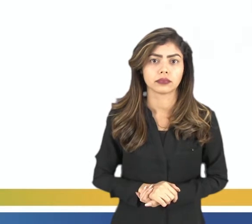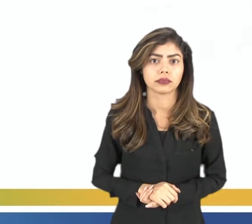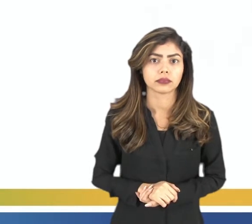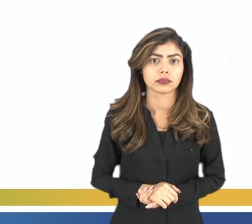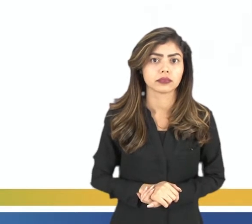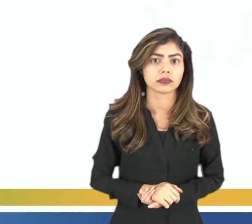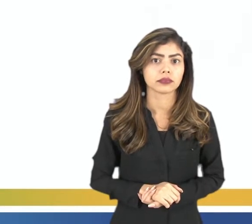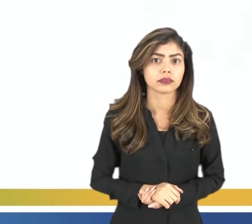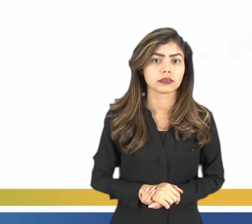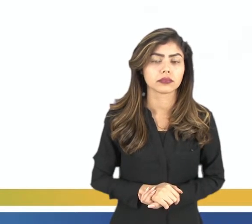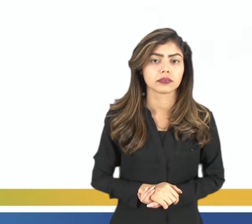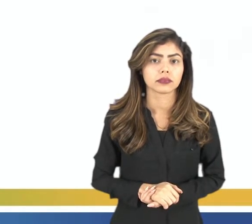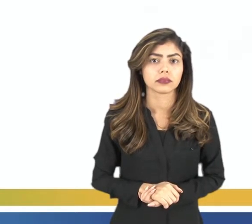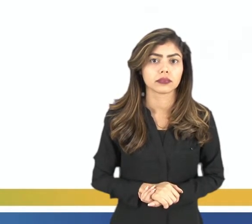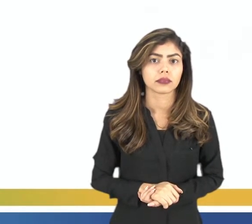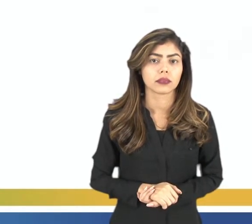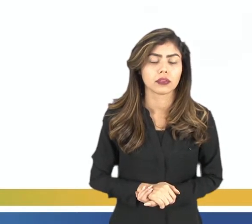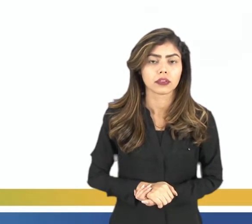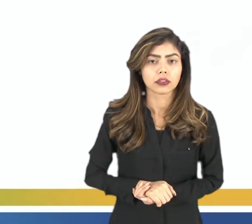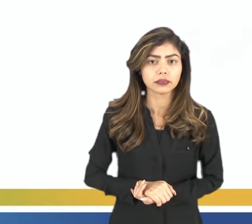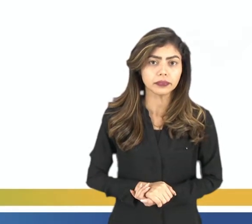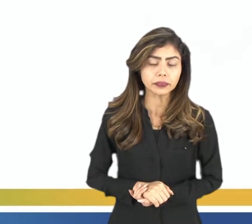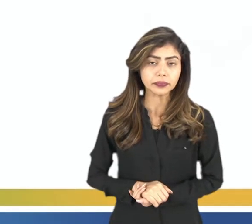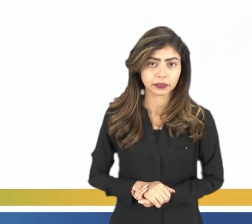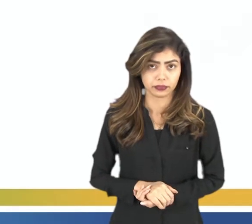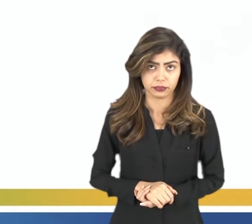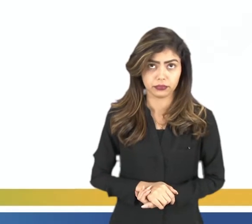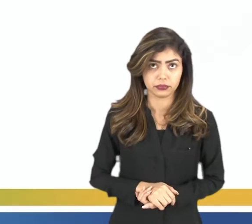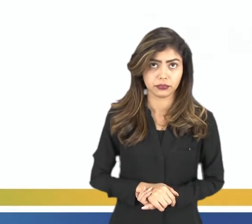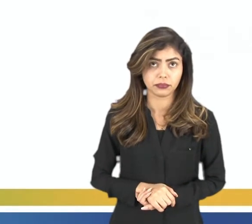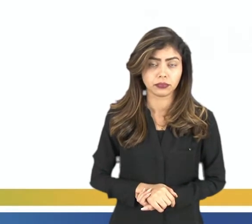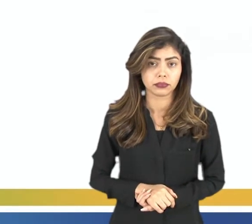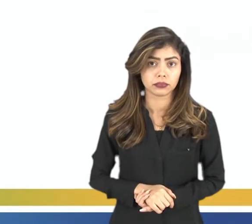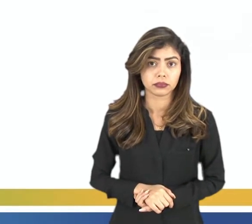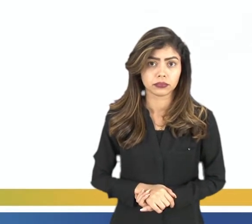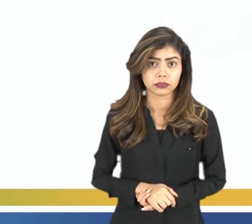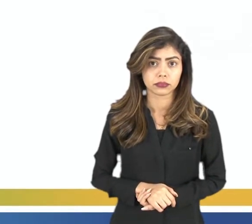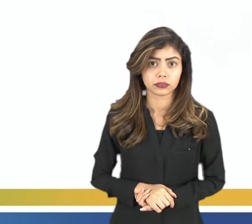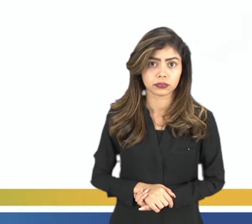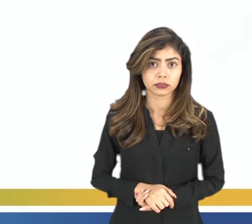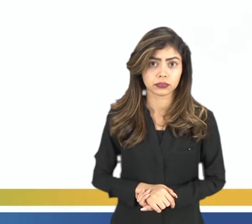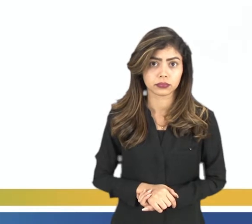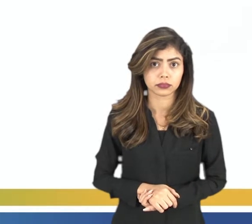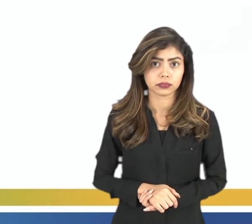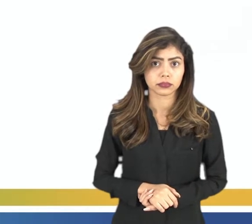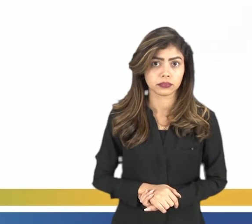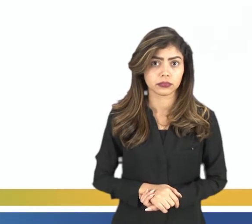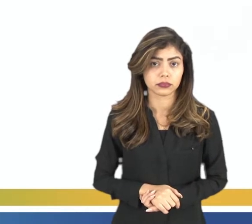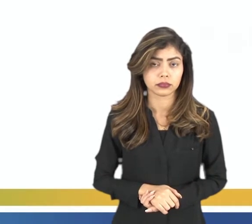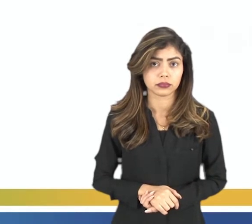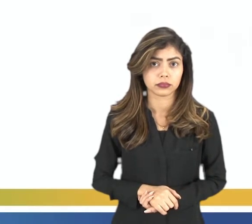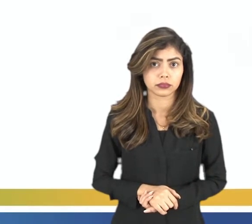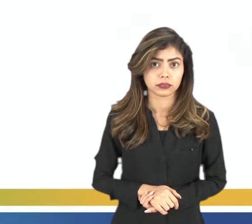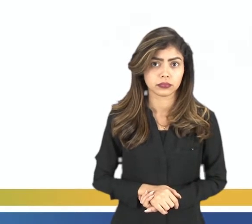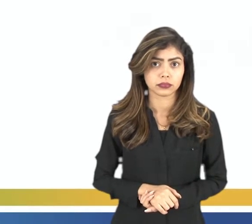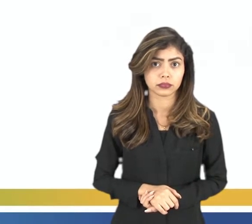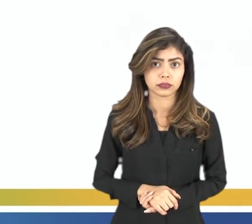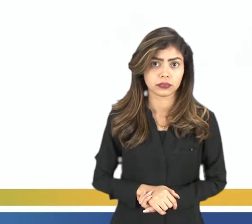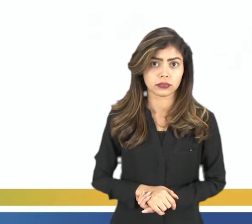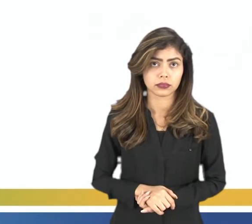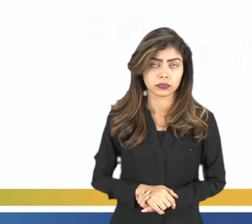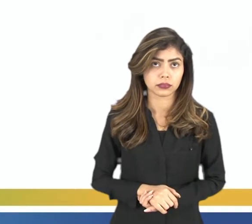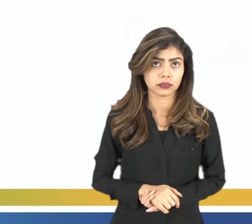en estos textos suelen ser personajes notables o poseen cierta relevancia en